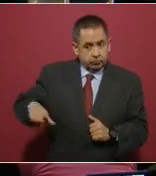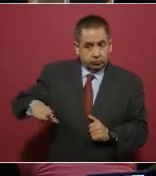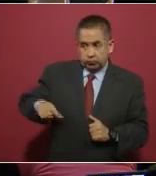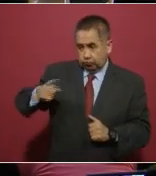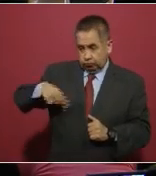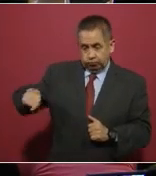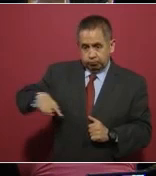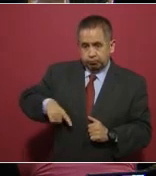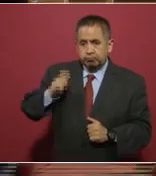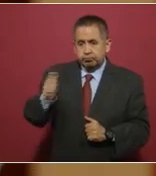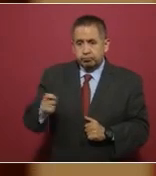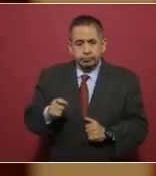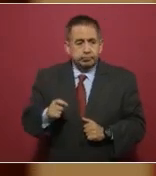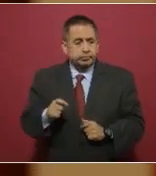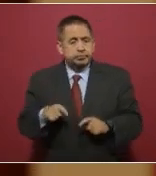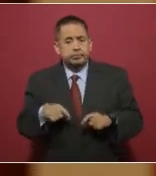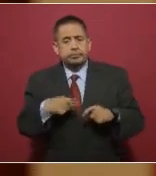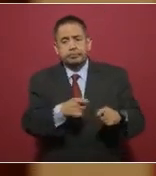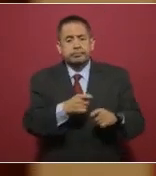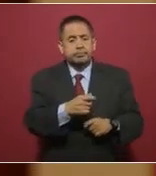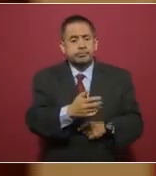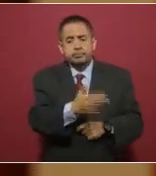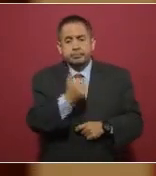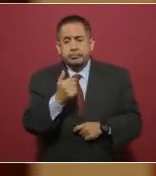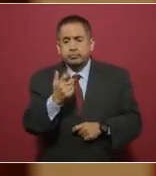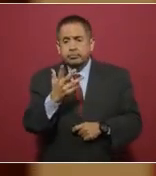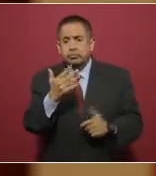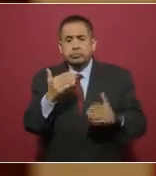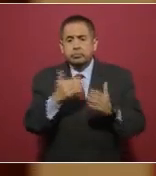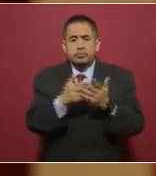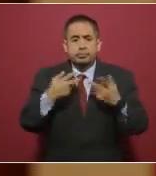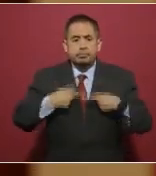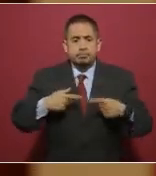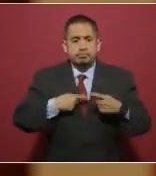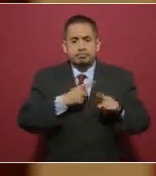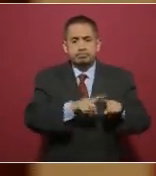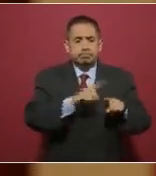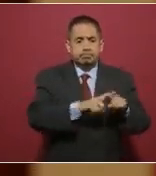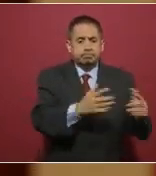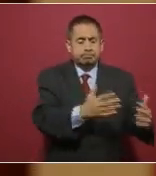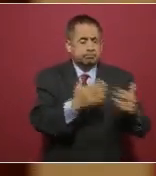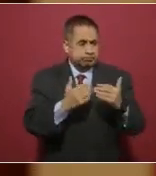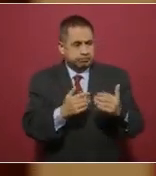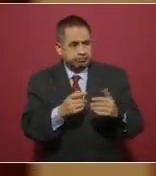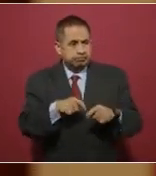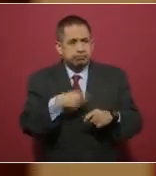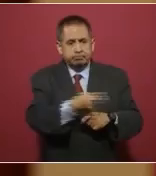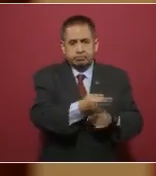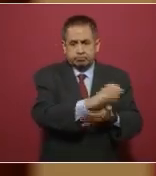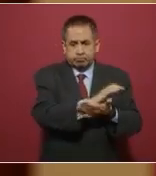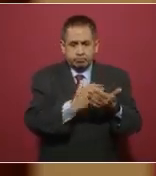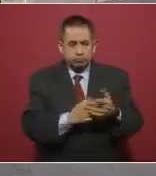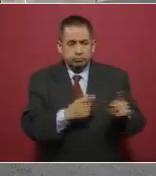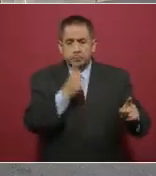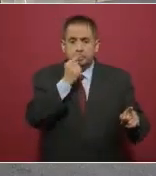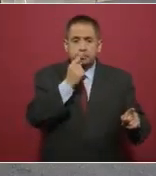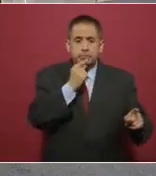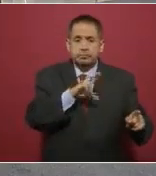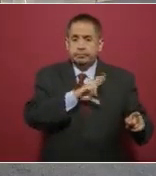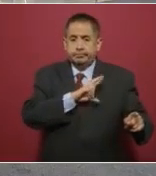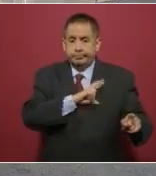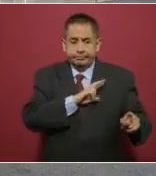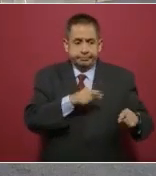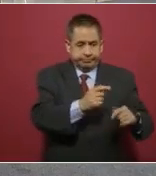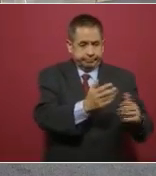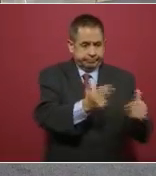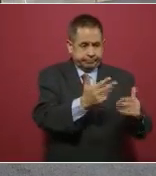contrataba a 50,000 elementos de policías, en su mayoría privados,